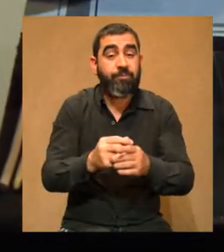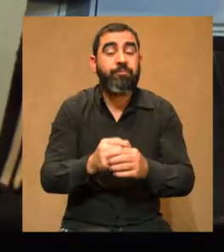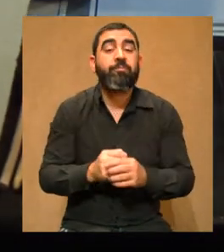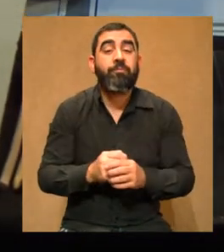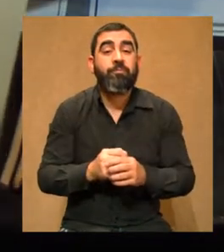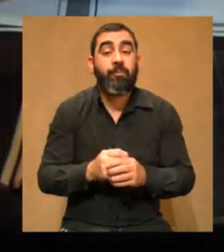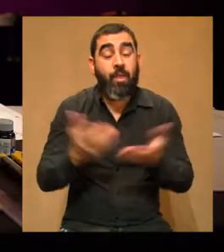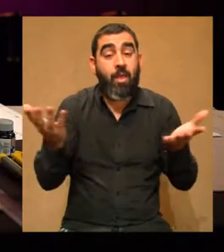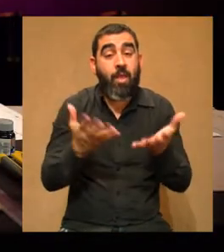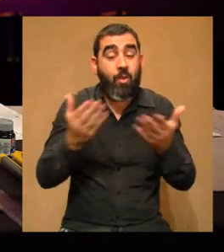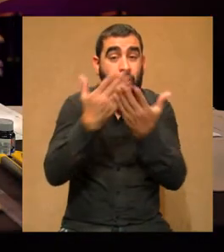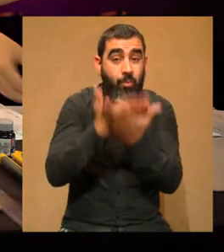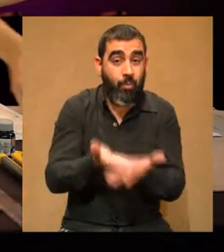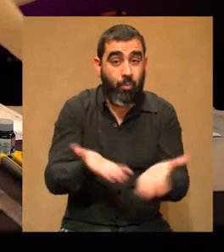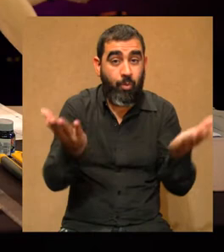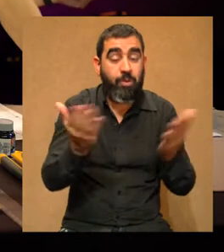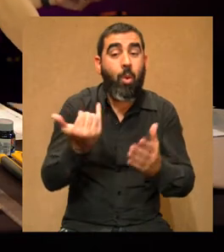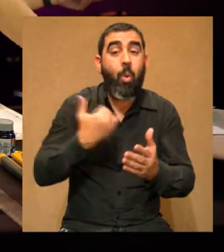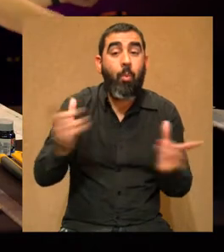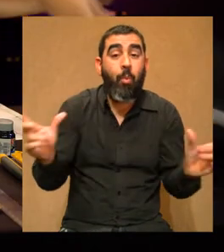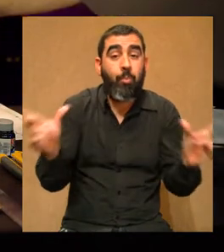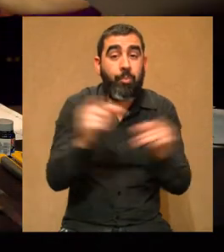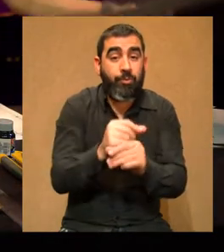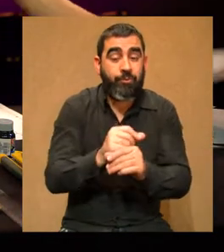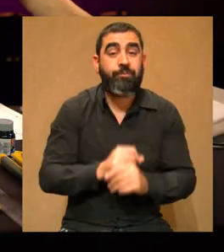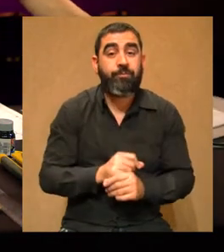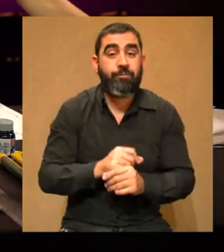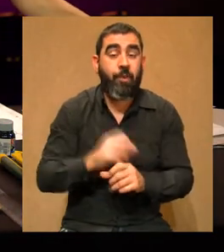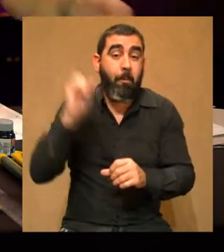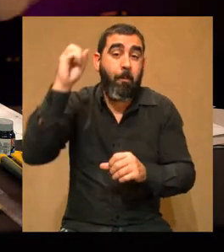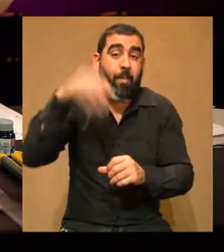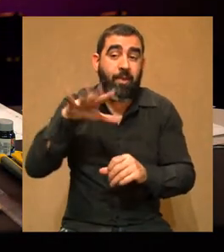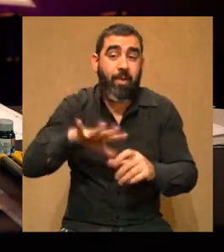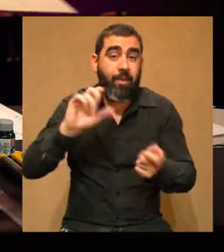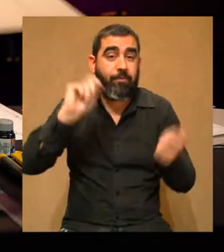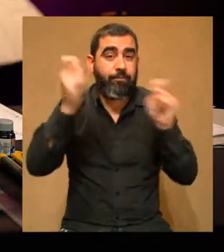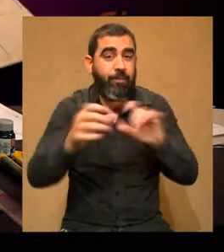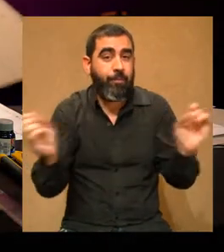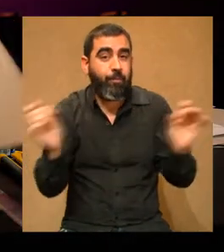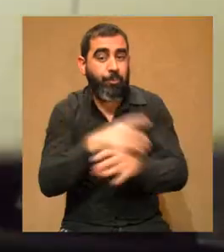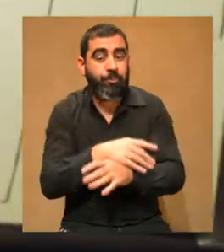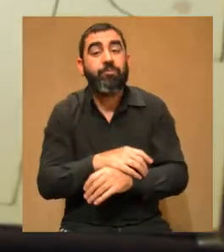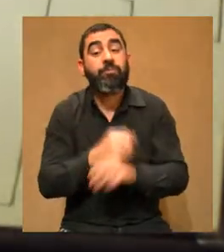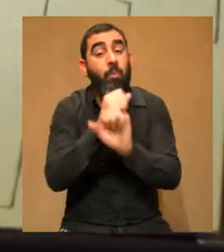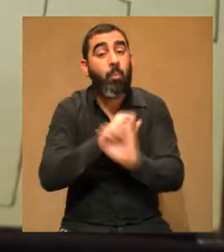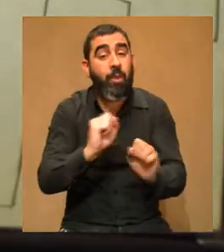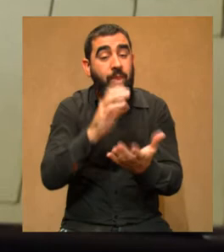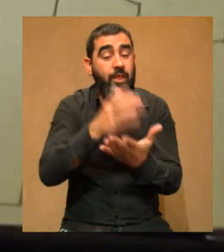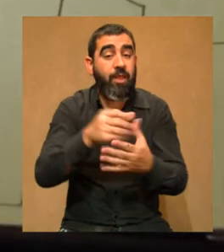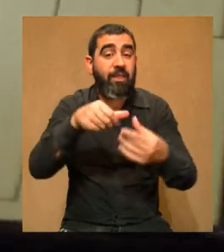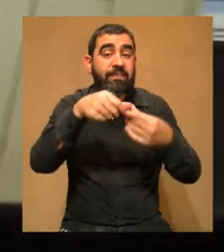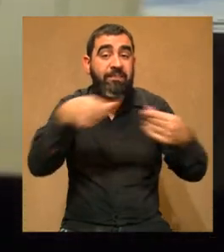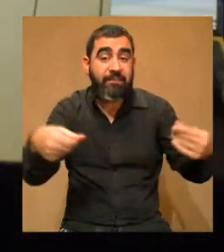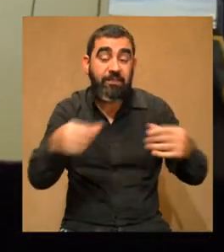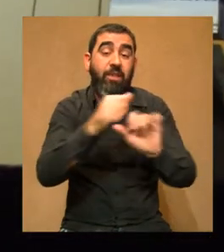marcadores ahora les demostrar cómo va quedando axa la magia de la televisión lo podemos apoyar con